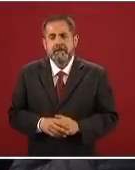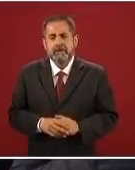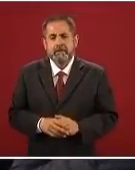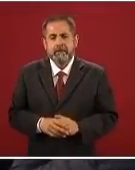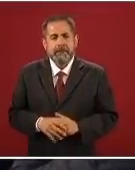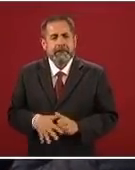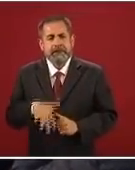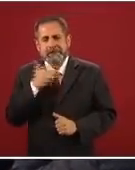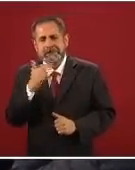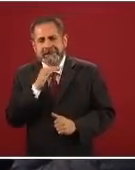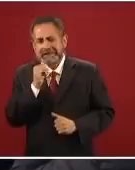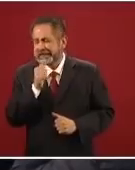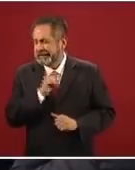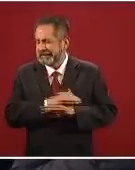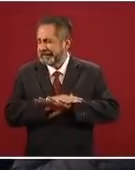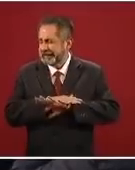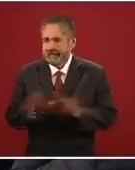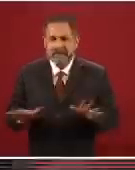incorruptible.